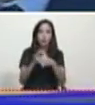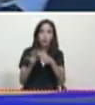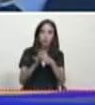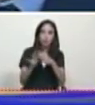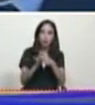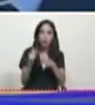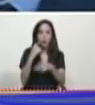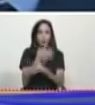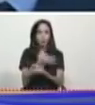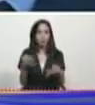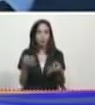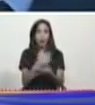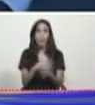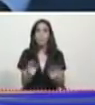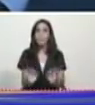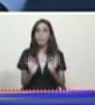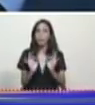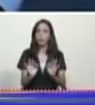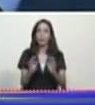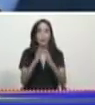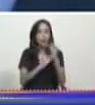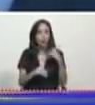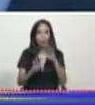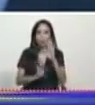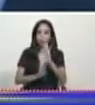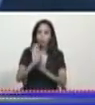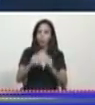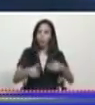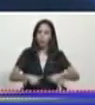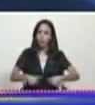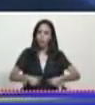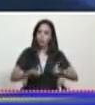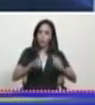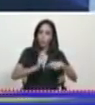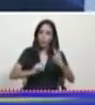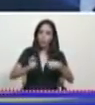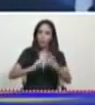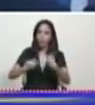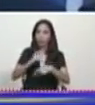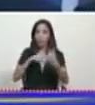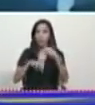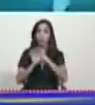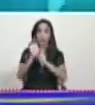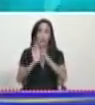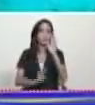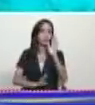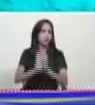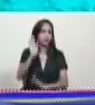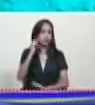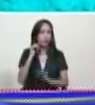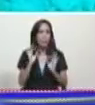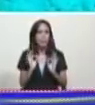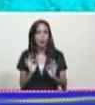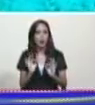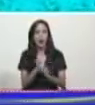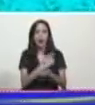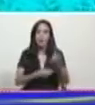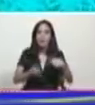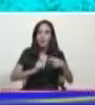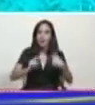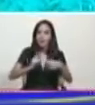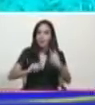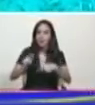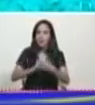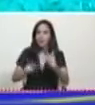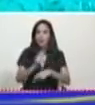de manera más puntual todo el esfuerzo exportador para convertir a nuestro país en un país exportador de